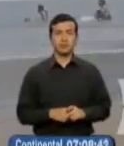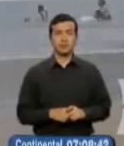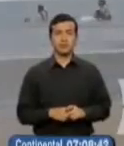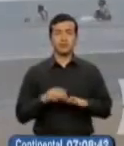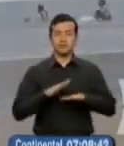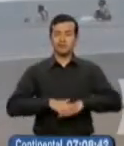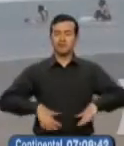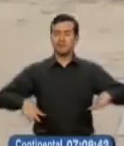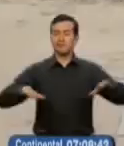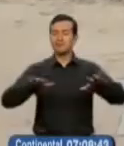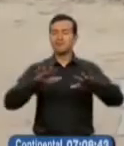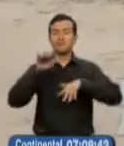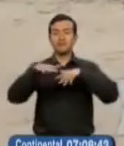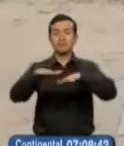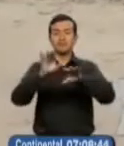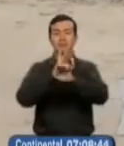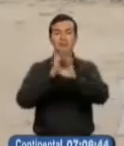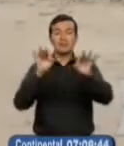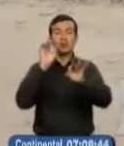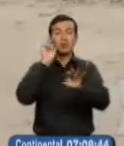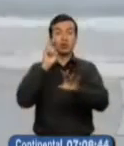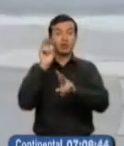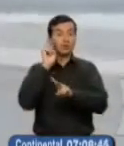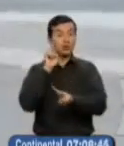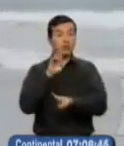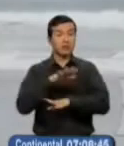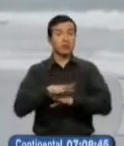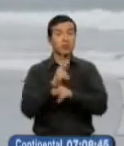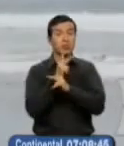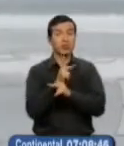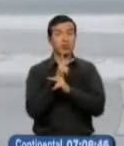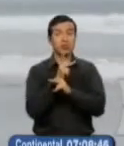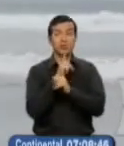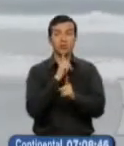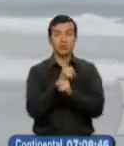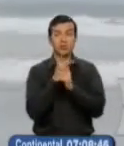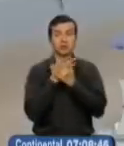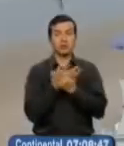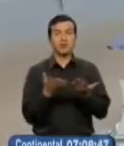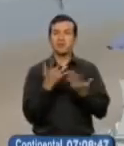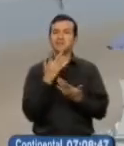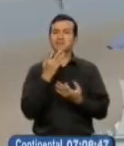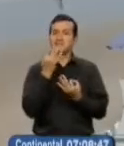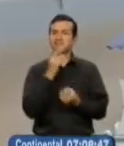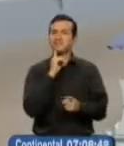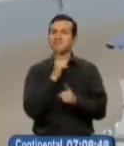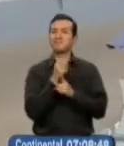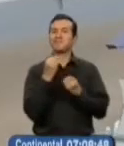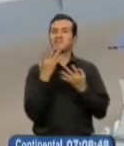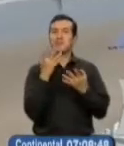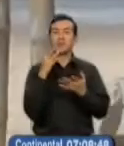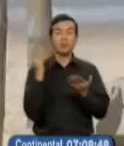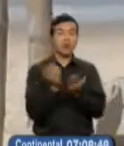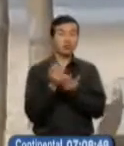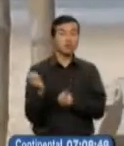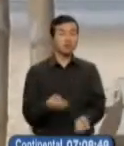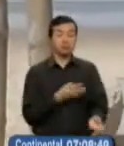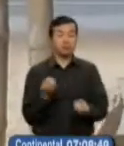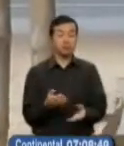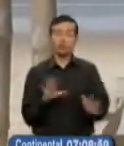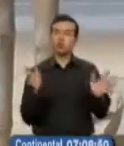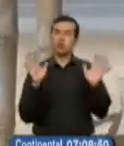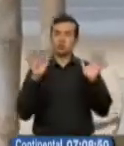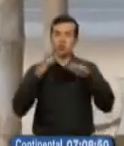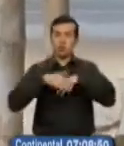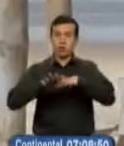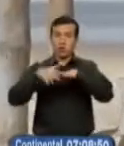Playas limpias atraen turistas y sobre todo ayudan con el cuidado del medio ambiente, siendo lo ideal no ensuciarlas. El océano es el que regula